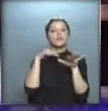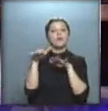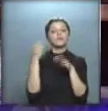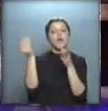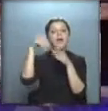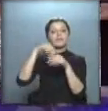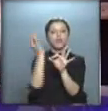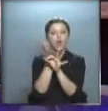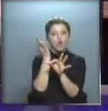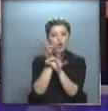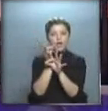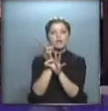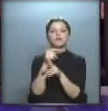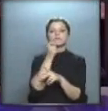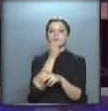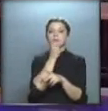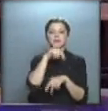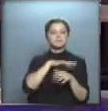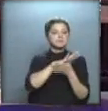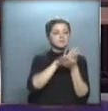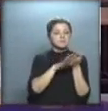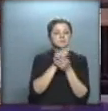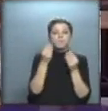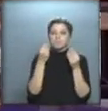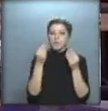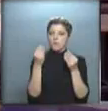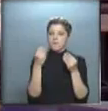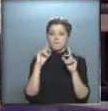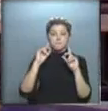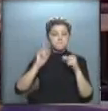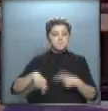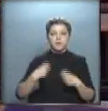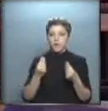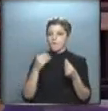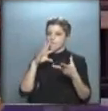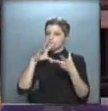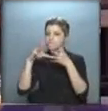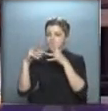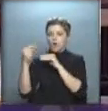la escuela, situaciones que, bueno, a lo mejor no se sabe cómo salir, ni cómo contrarrestar,